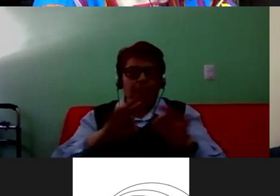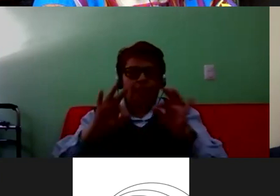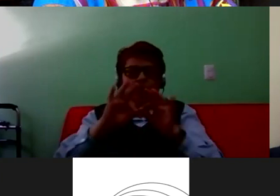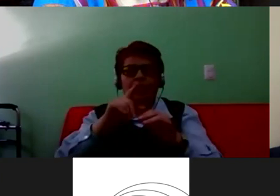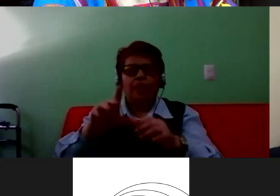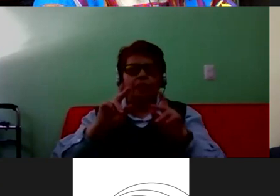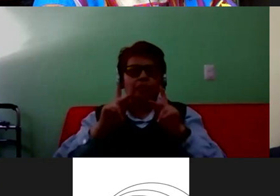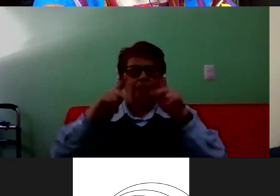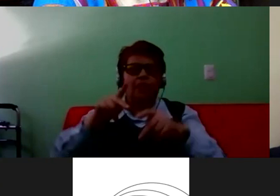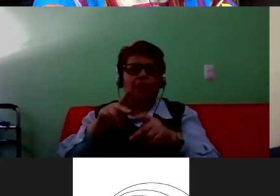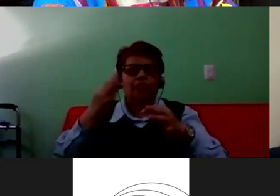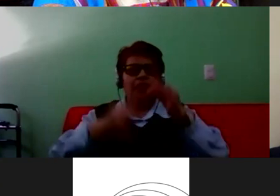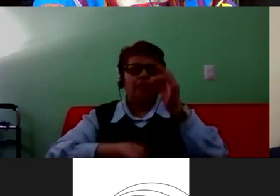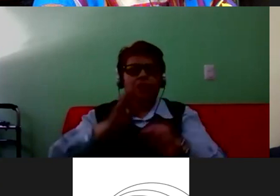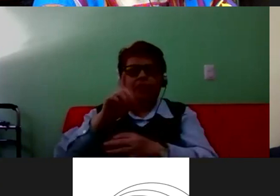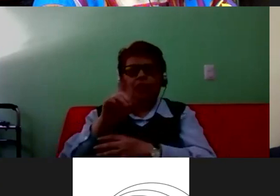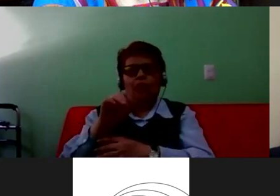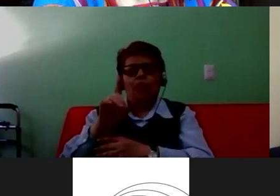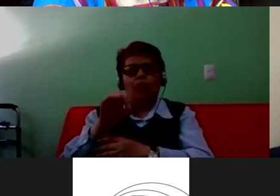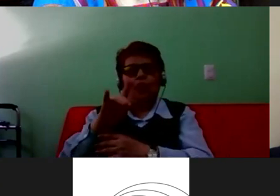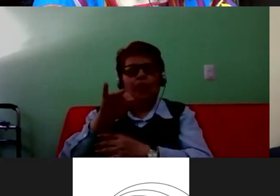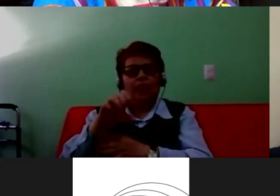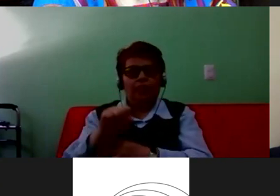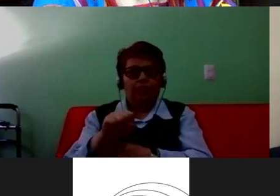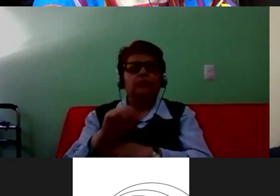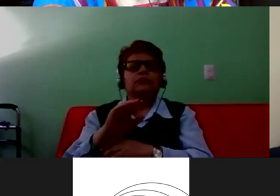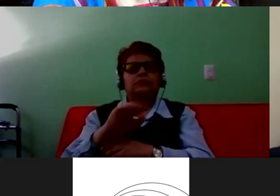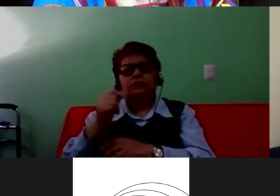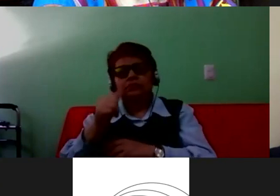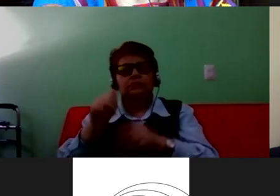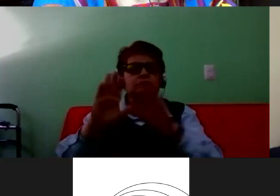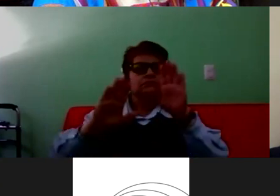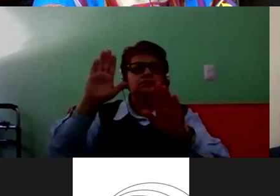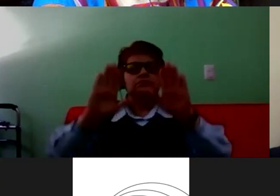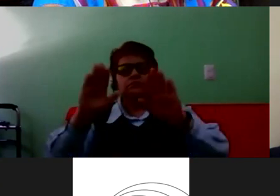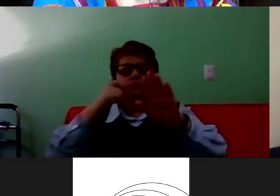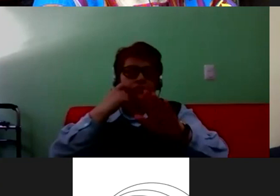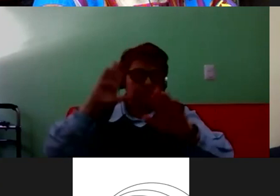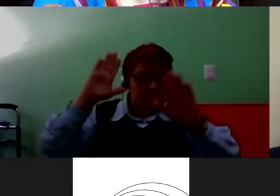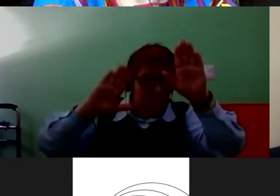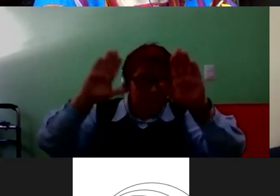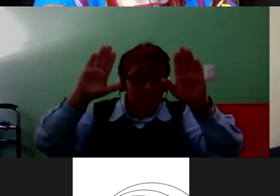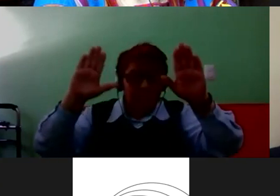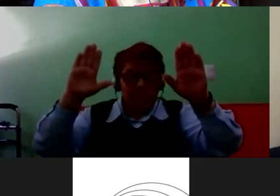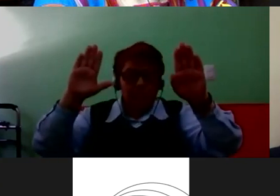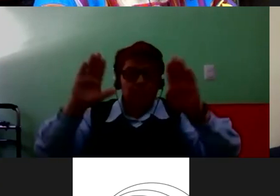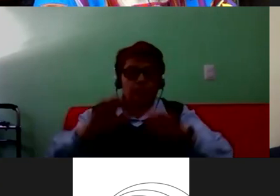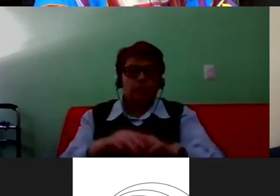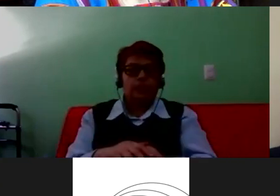Dolores. Es cuanto. Muchas gracias. ¿Algún diputado o diputada quiere hacer otro comentario?